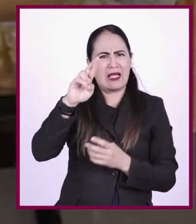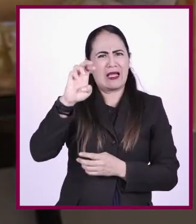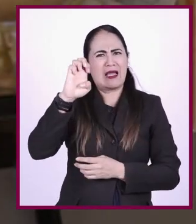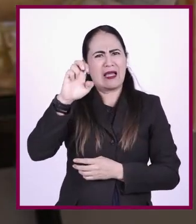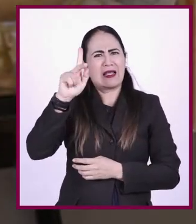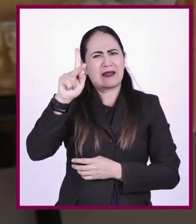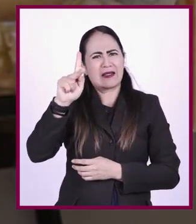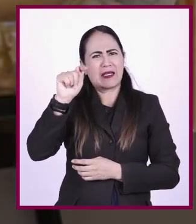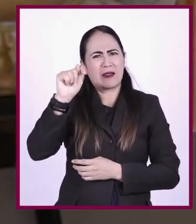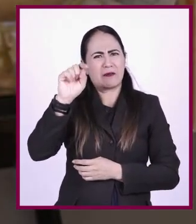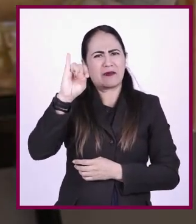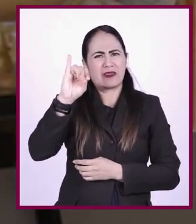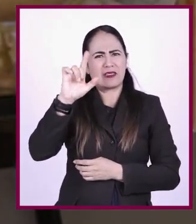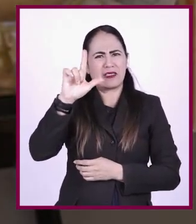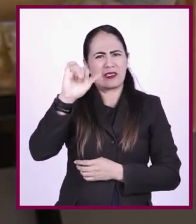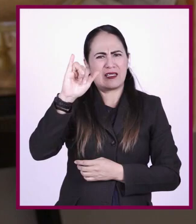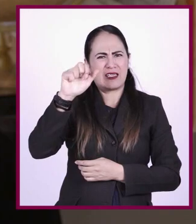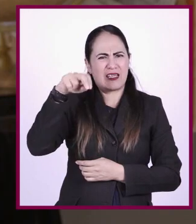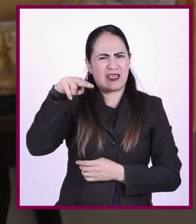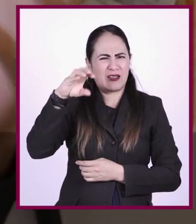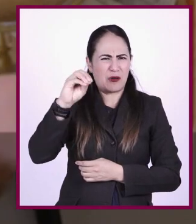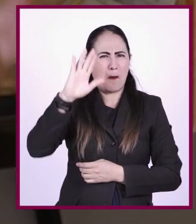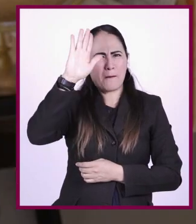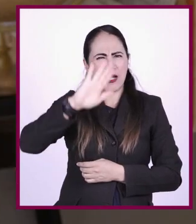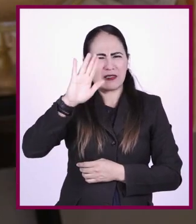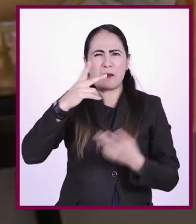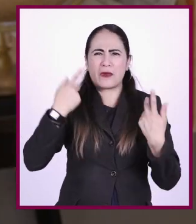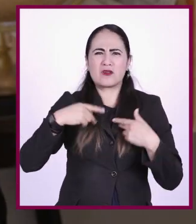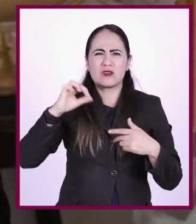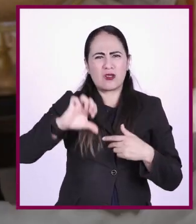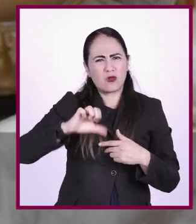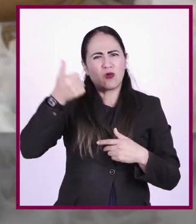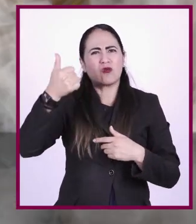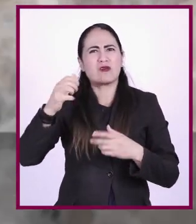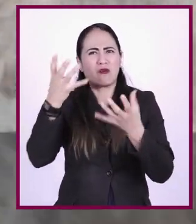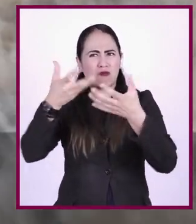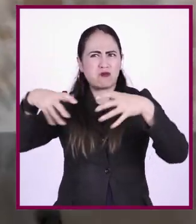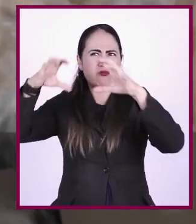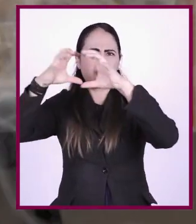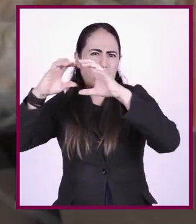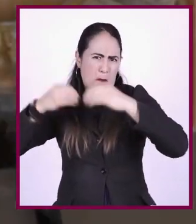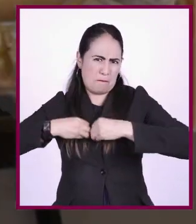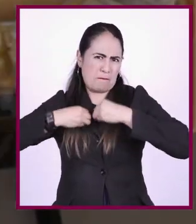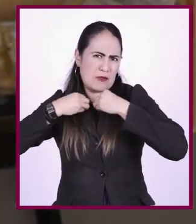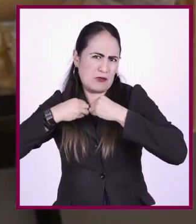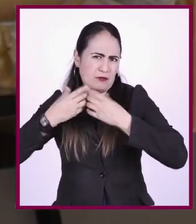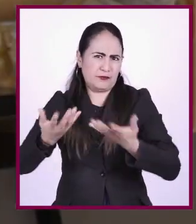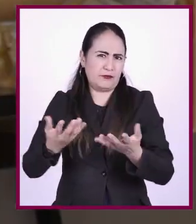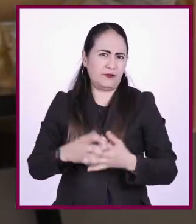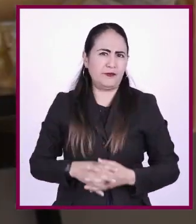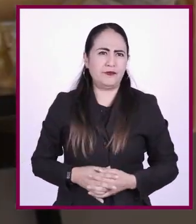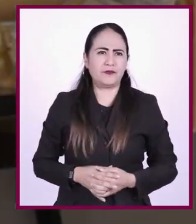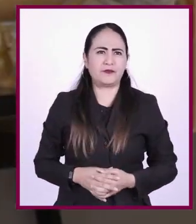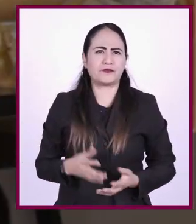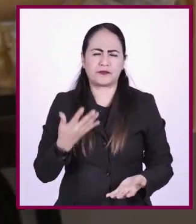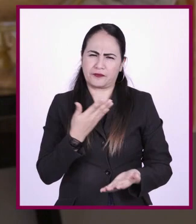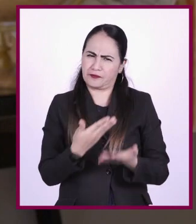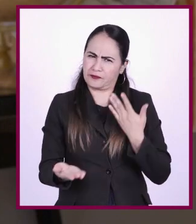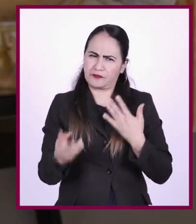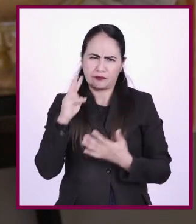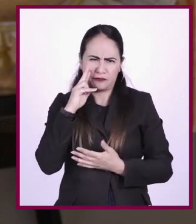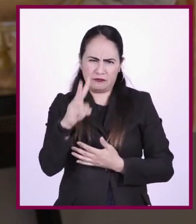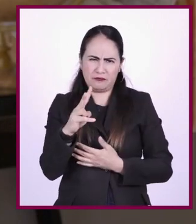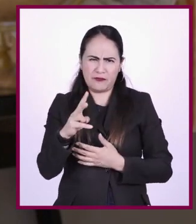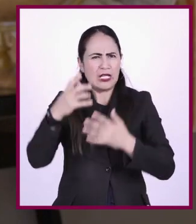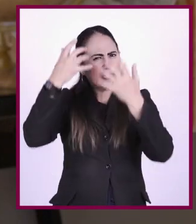en extraterrestres malignos que se disfrazan de gente normal. Y ahora que veo, es el cerebro lo que nos